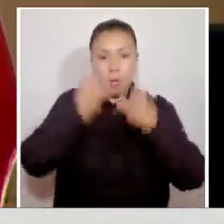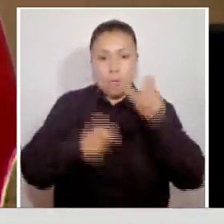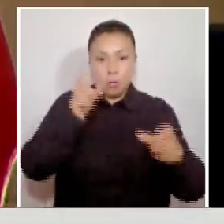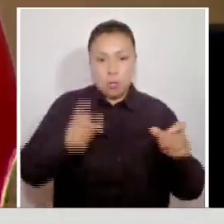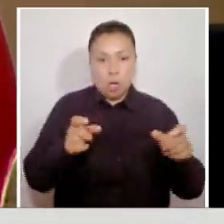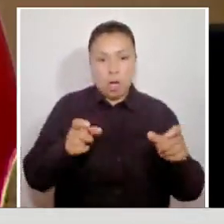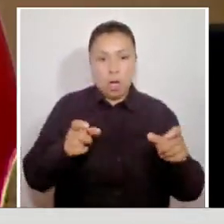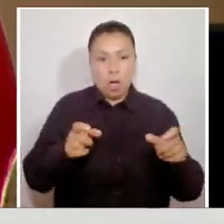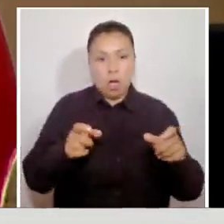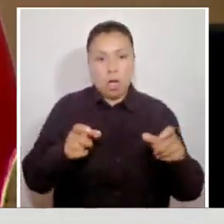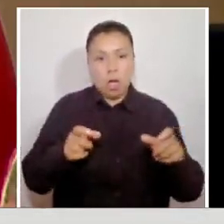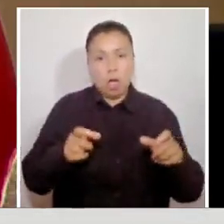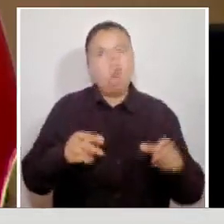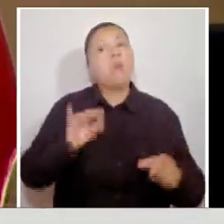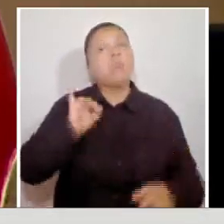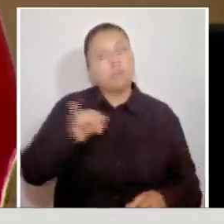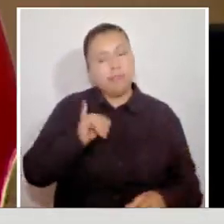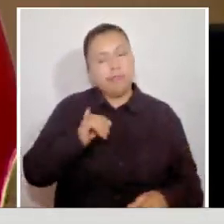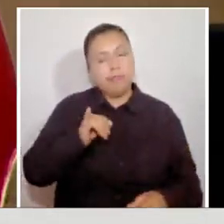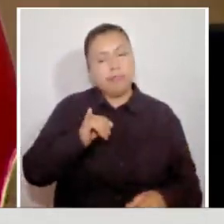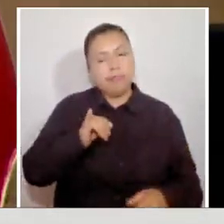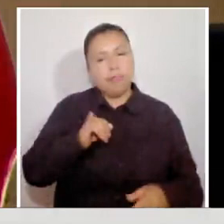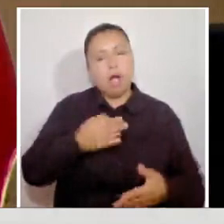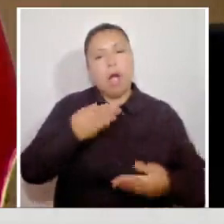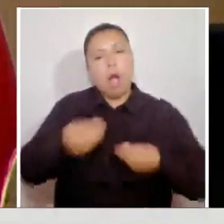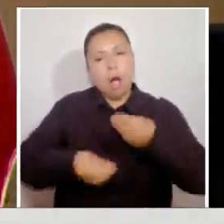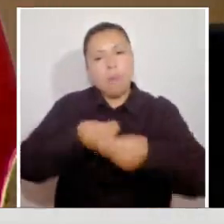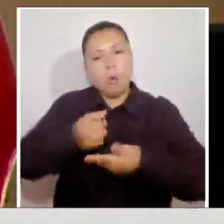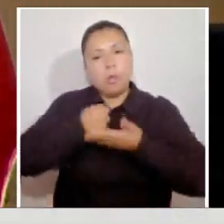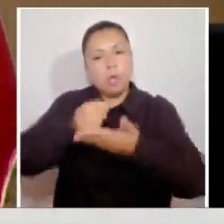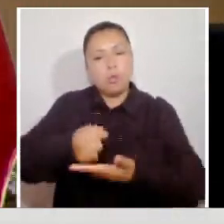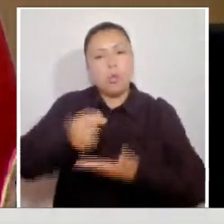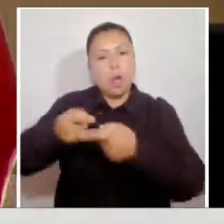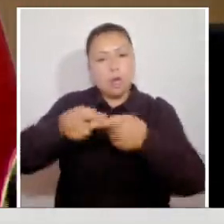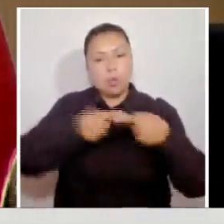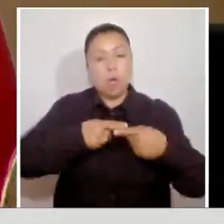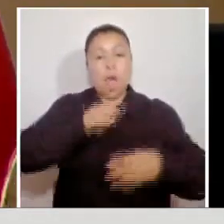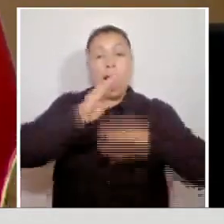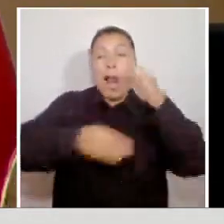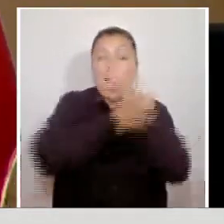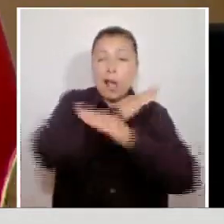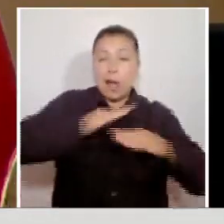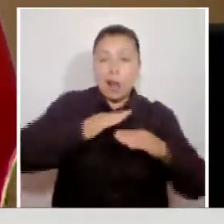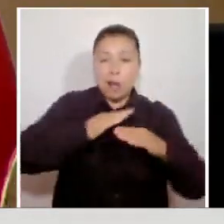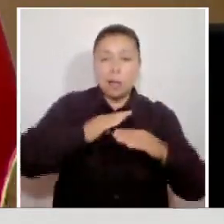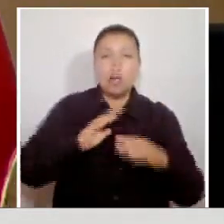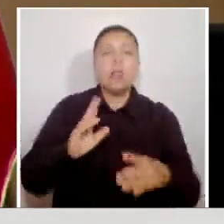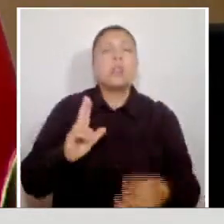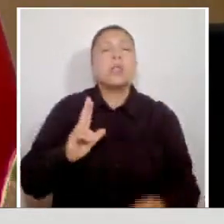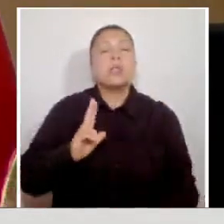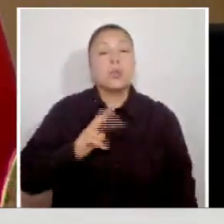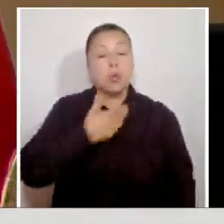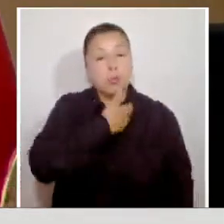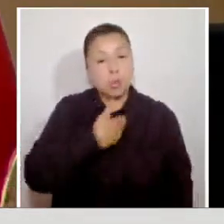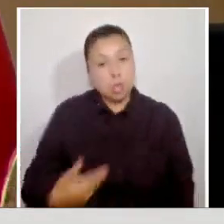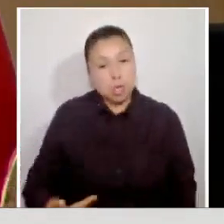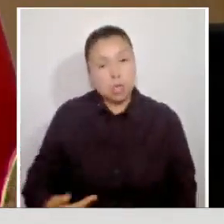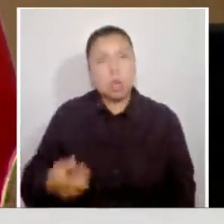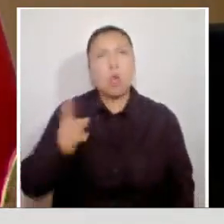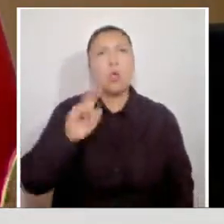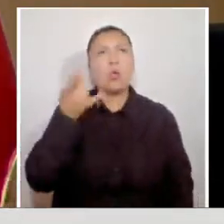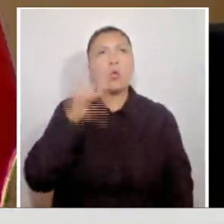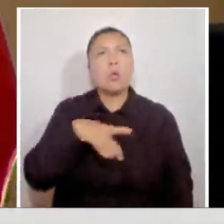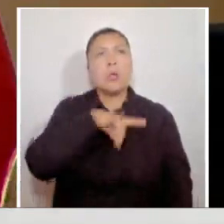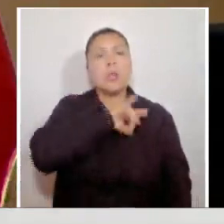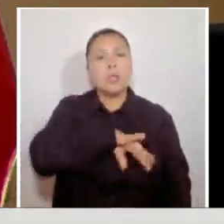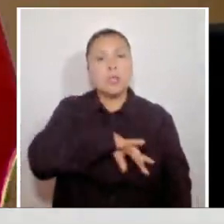a hacerle un aporte a la sociedad las artes marciales señor presidente no solamente en Chile sino que en